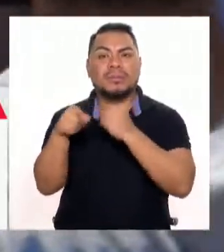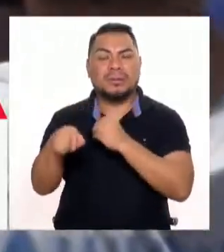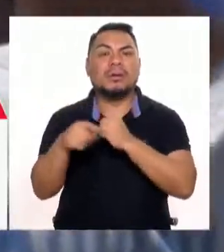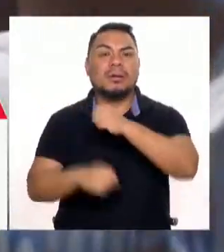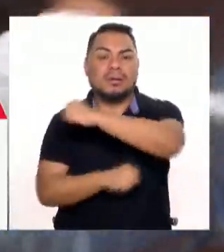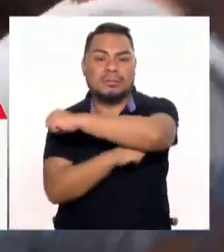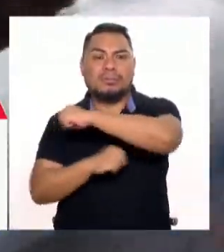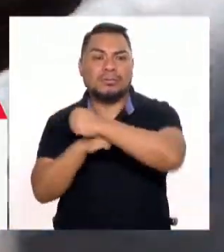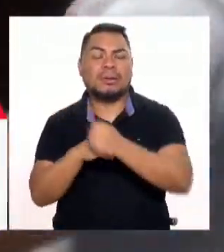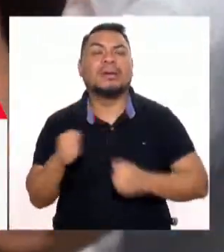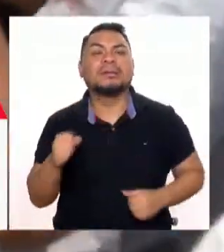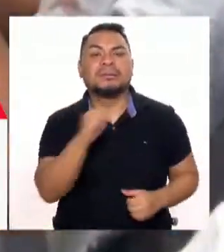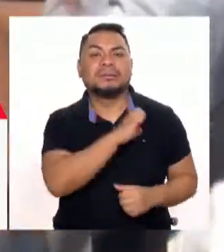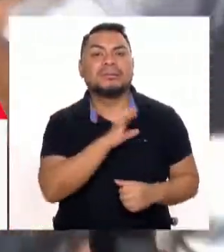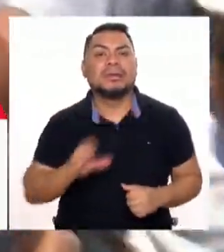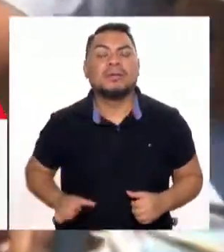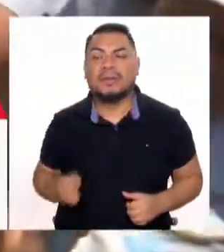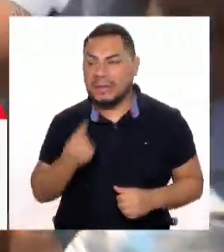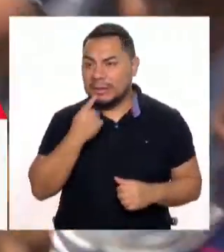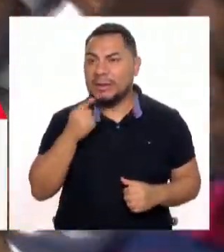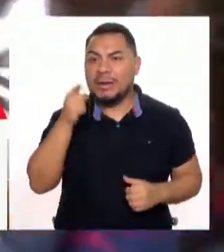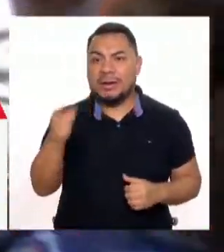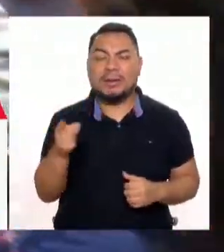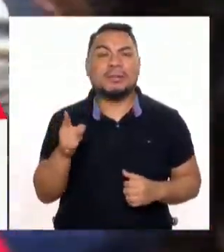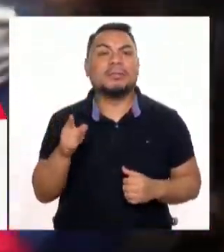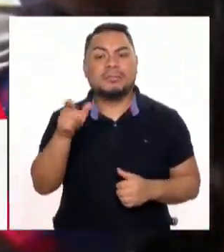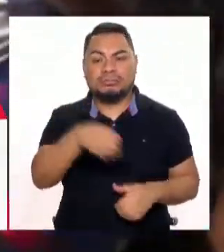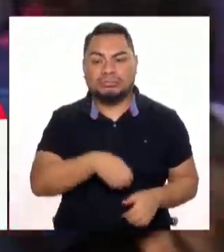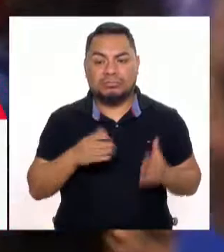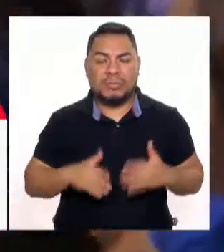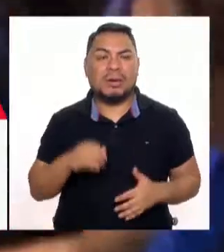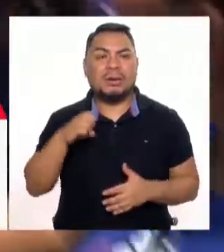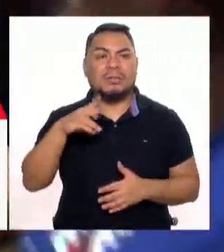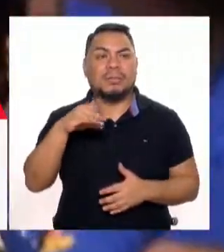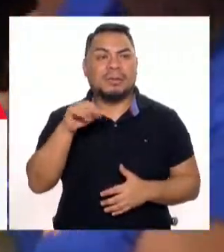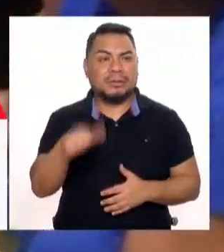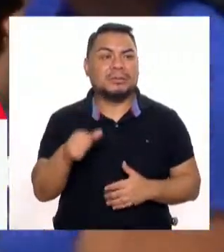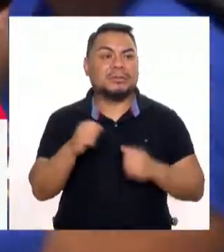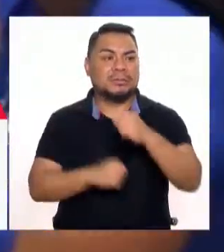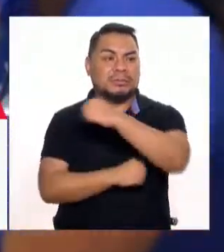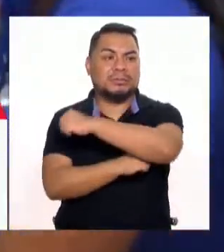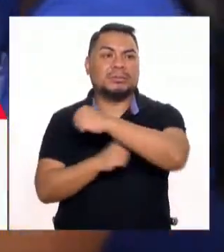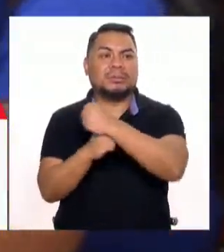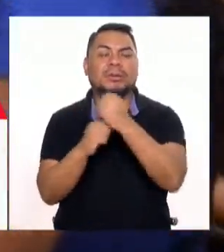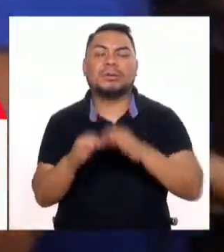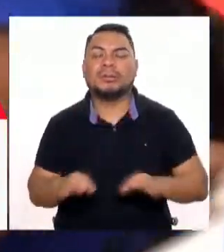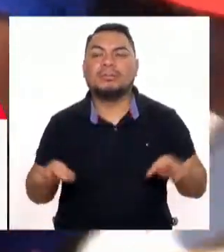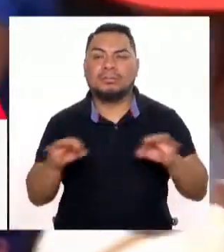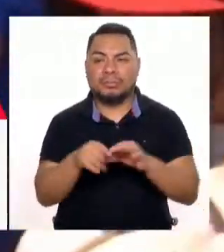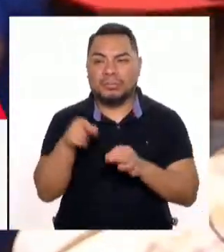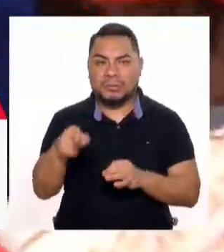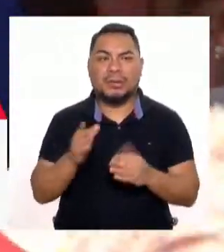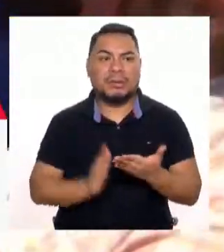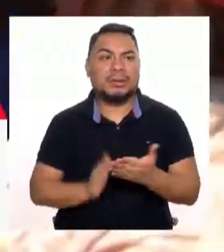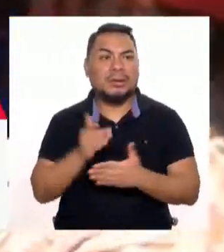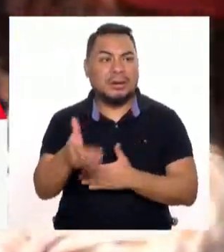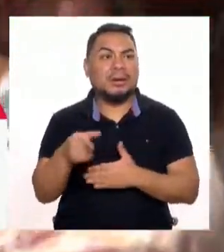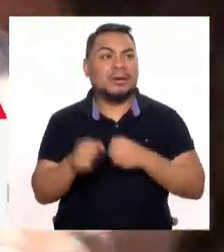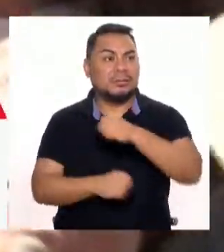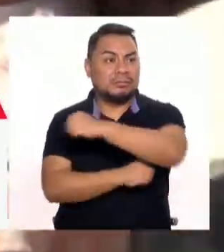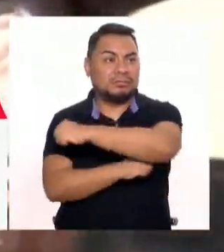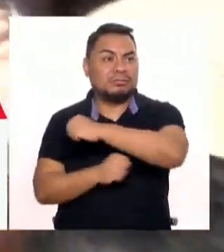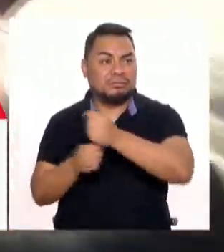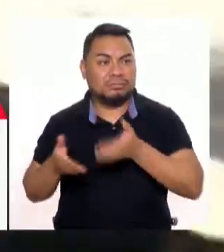el puente Salvador como lo señalaba la parlamentaria Medina es un puente sumamente importante Ya que a través de este puente